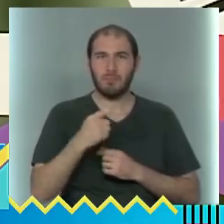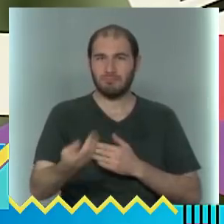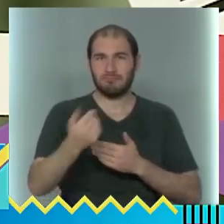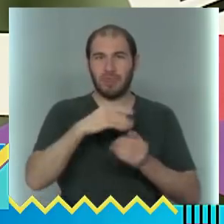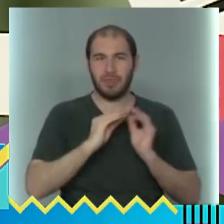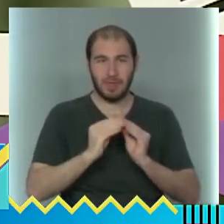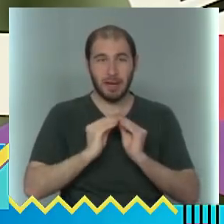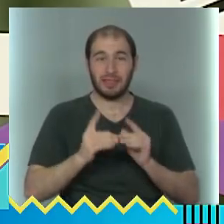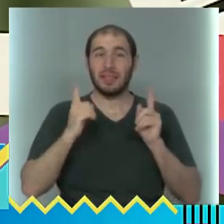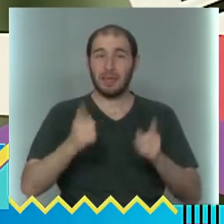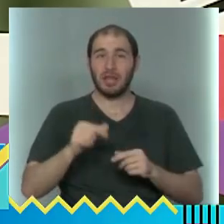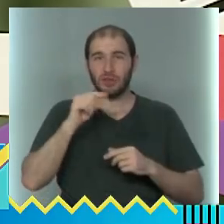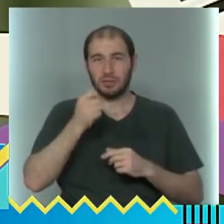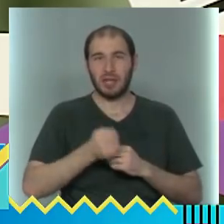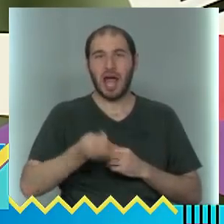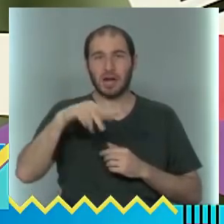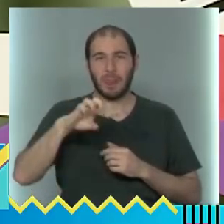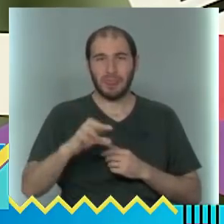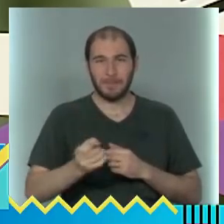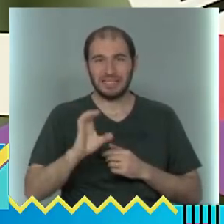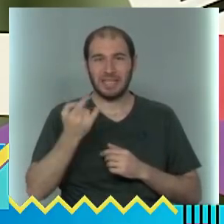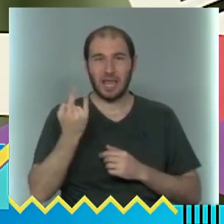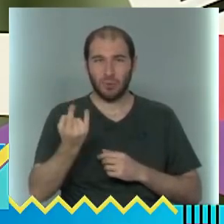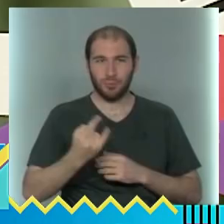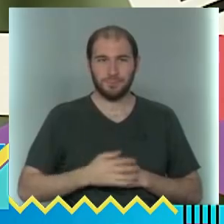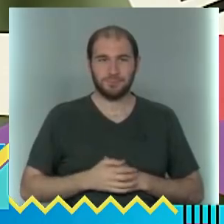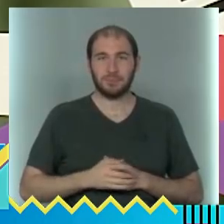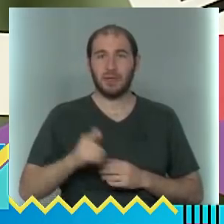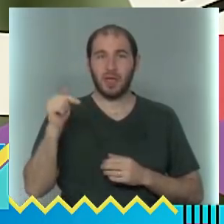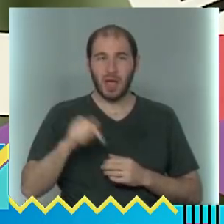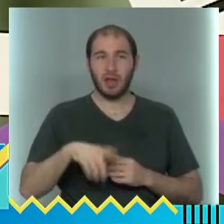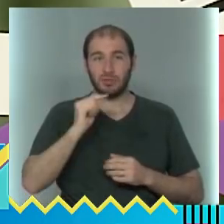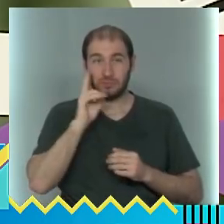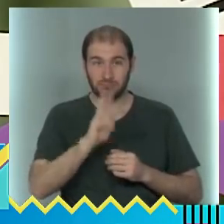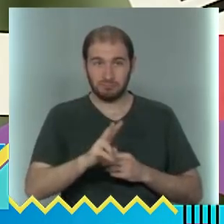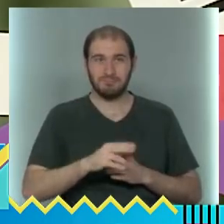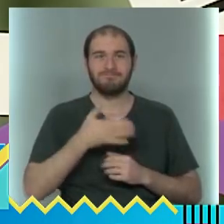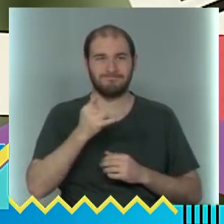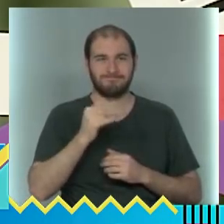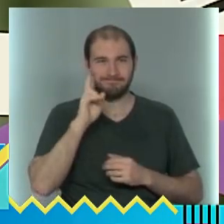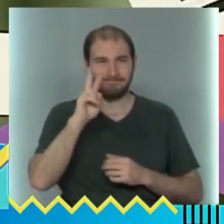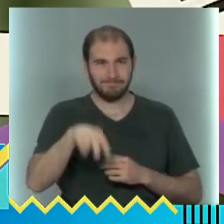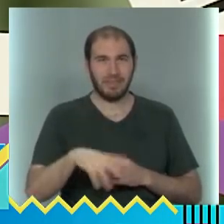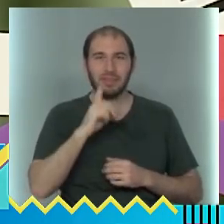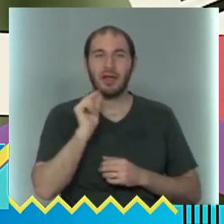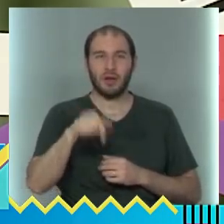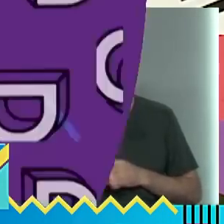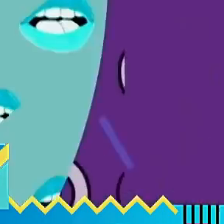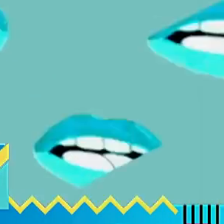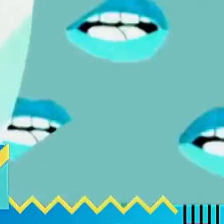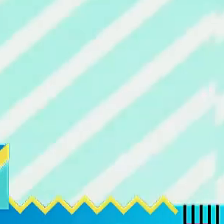sumar al debate, sino también a través del Twitter como @dpsenalu. ¿Nos vamos a ir a los tweets? Sí, nos vamos a los tweets del día de hoy.